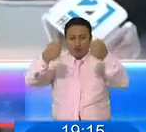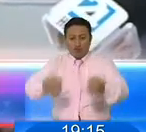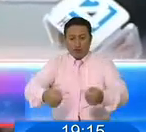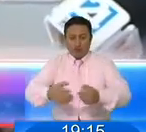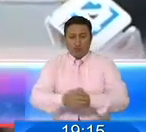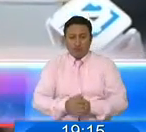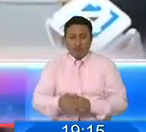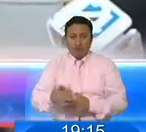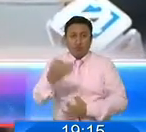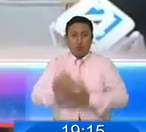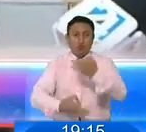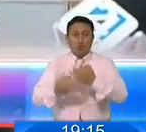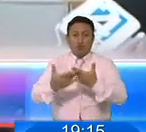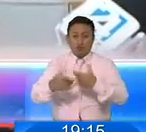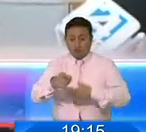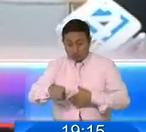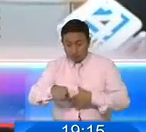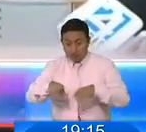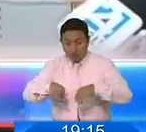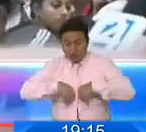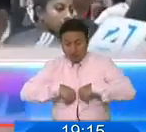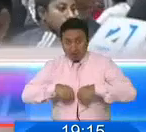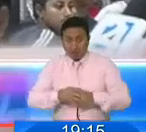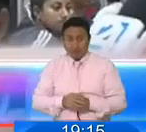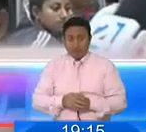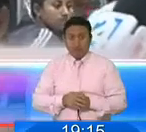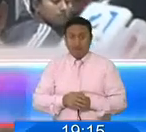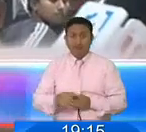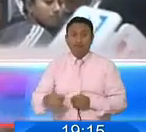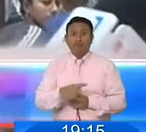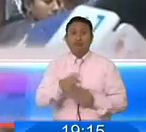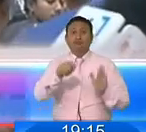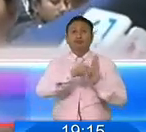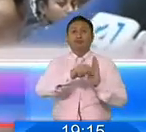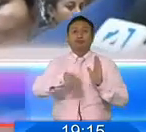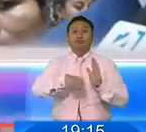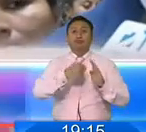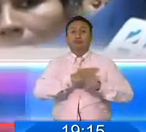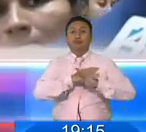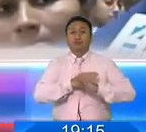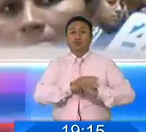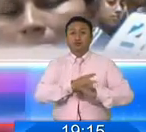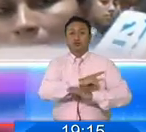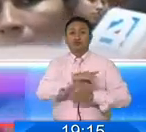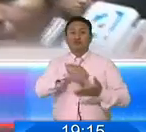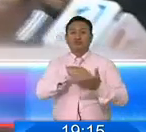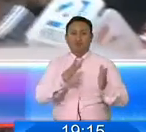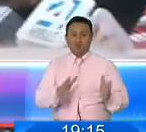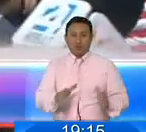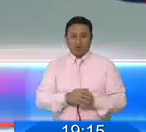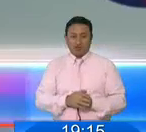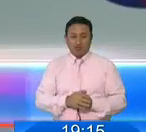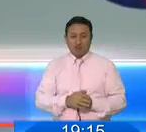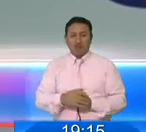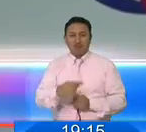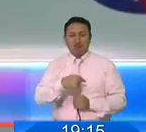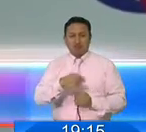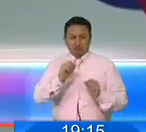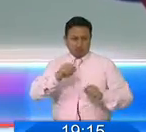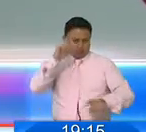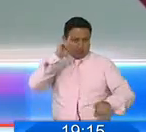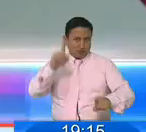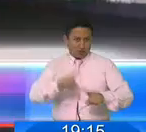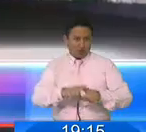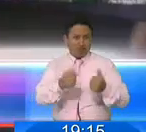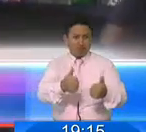los jueces acogieron el pedido la fiscalía por su parte el abogado defensor de los estudiantes se muestra de acuerdo